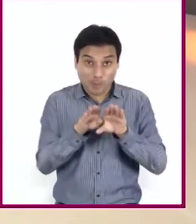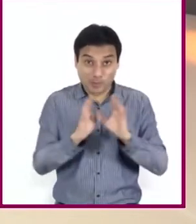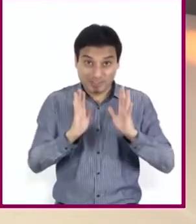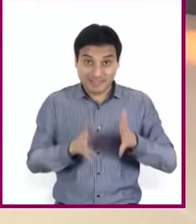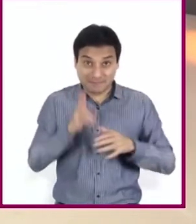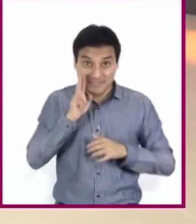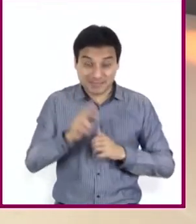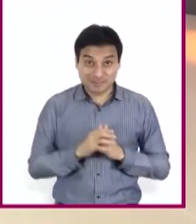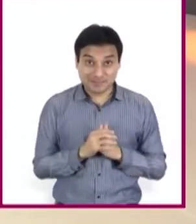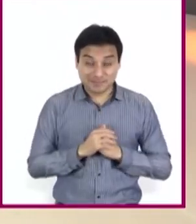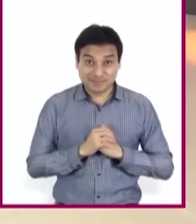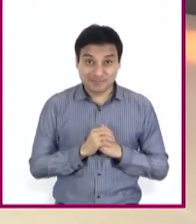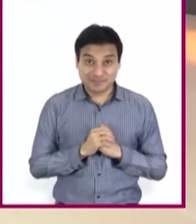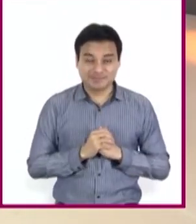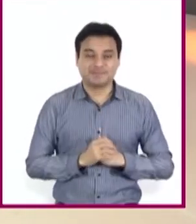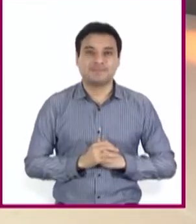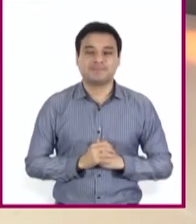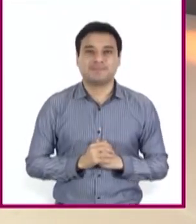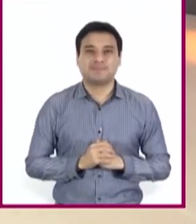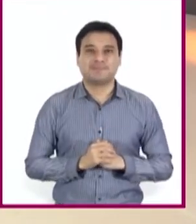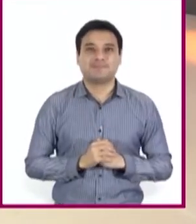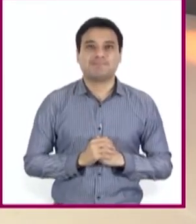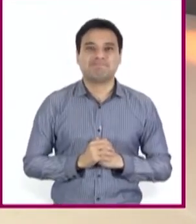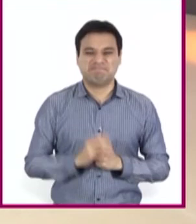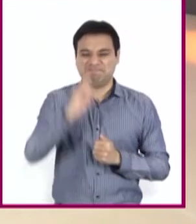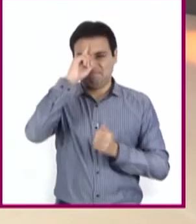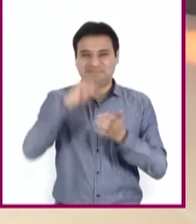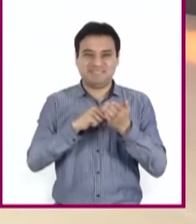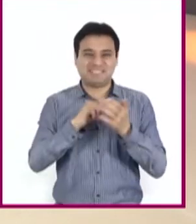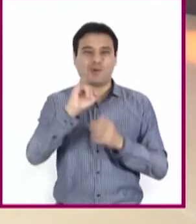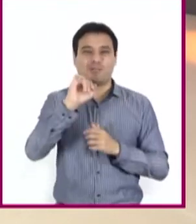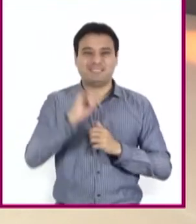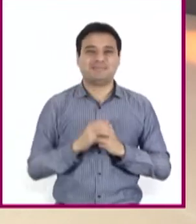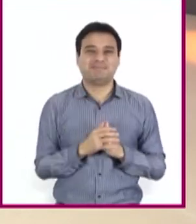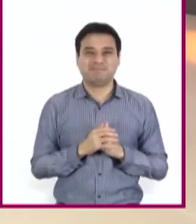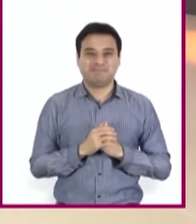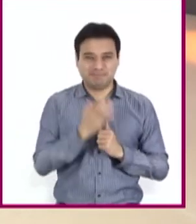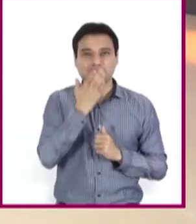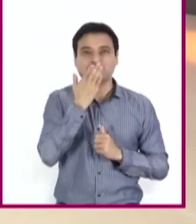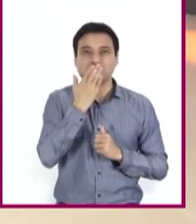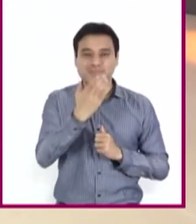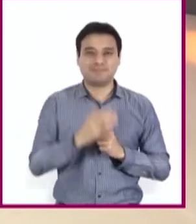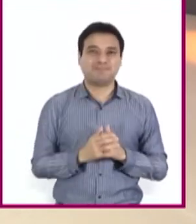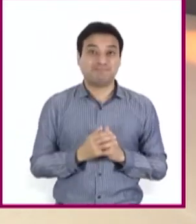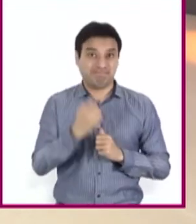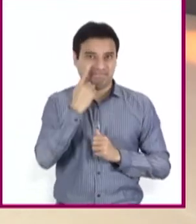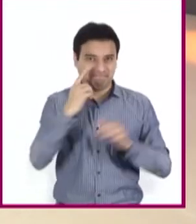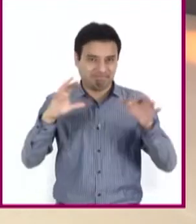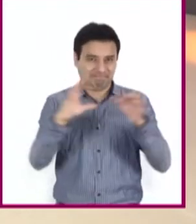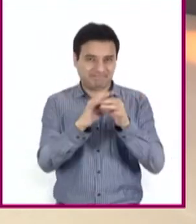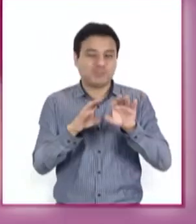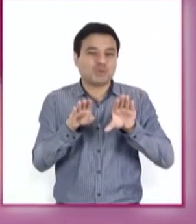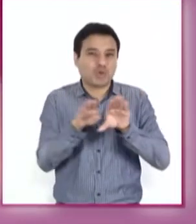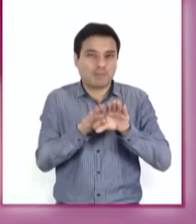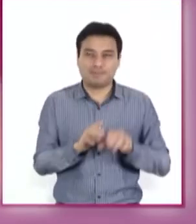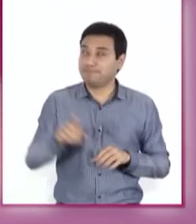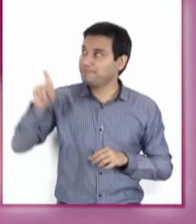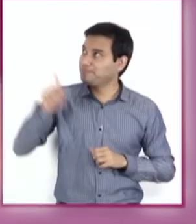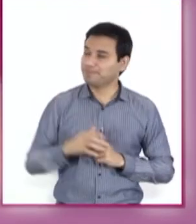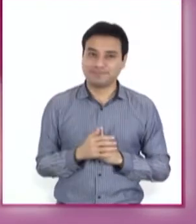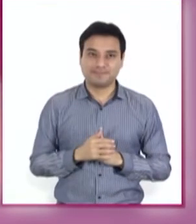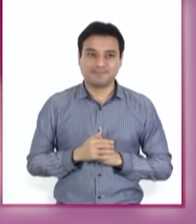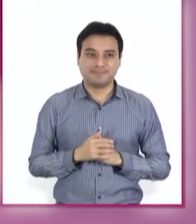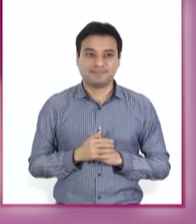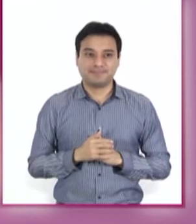idea primaria con su idea secundaria? Yo creo que sí, ¿verdad? Bien, la relación quedaría así. Para la